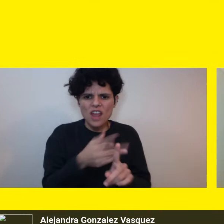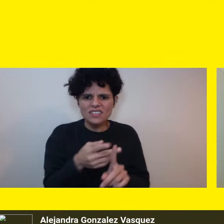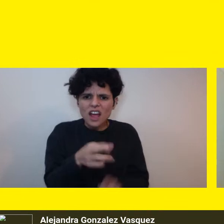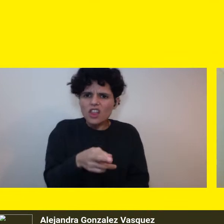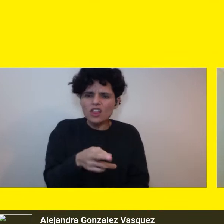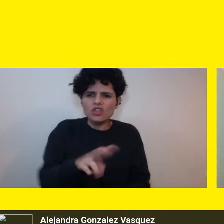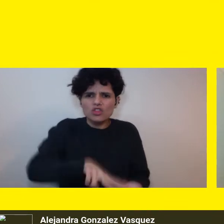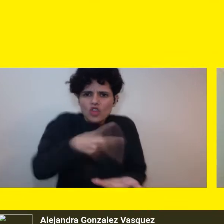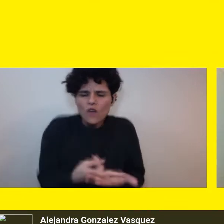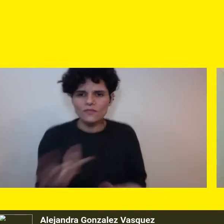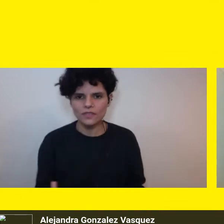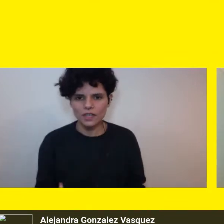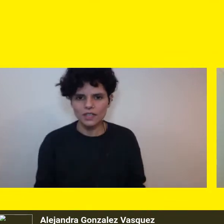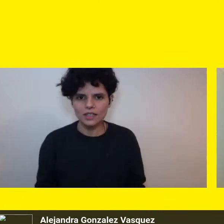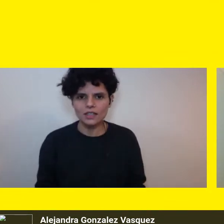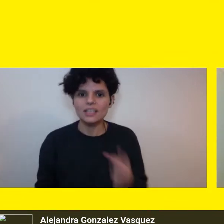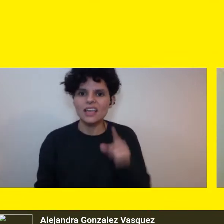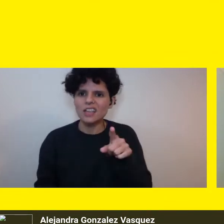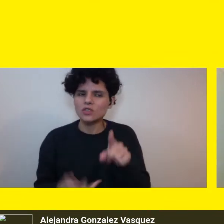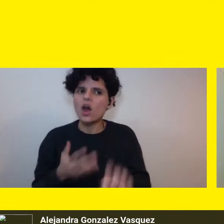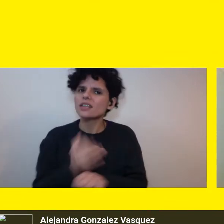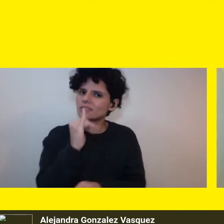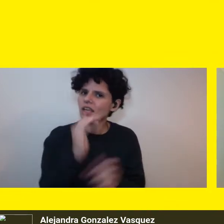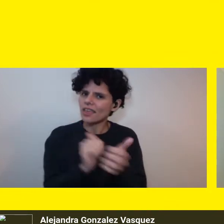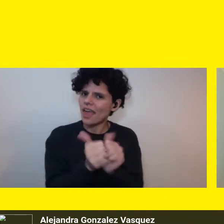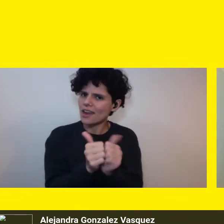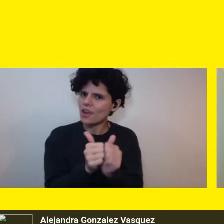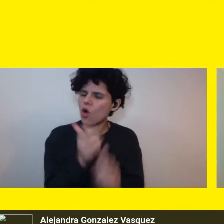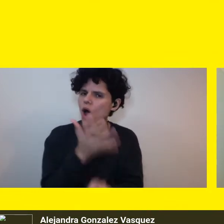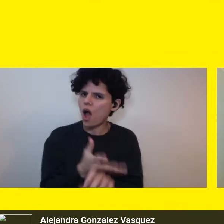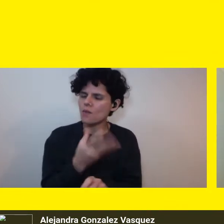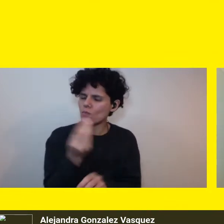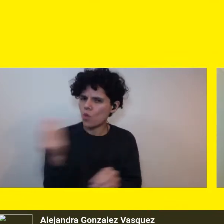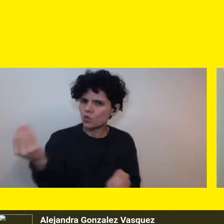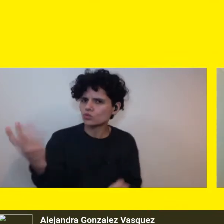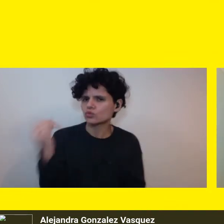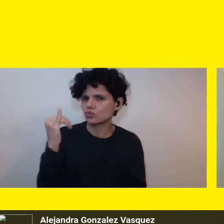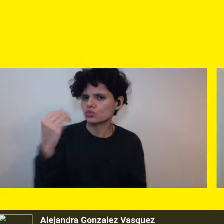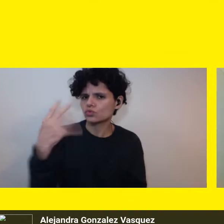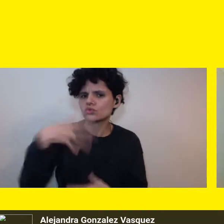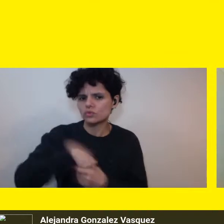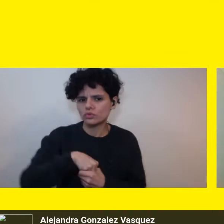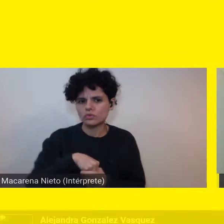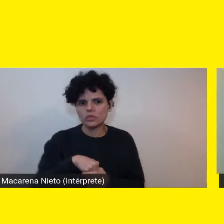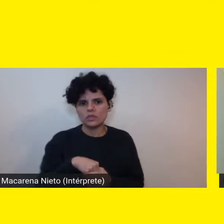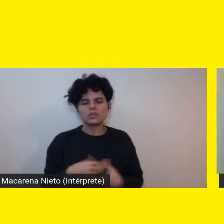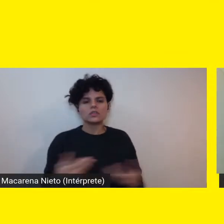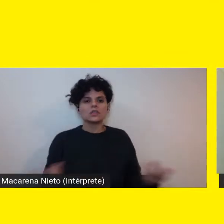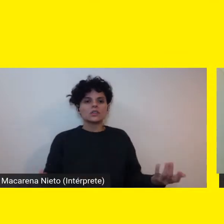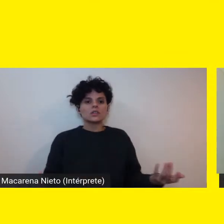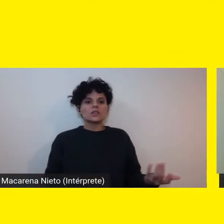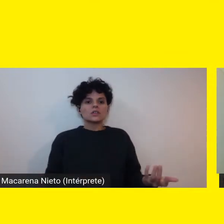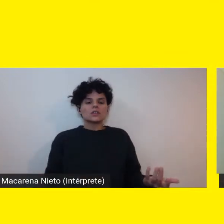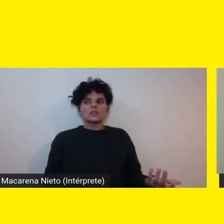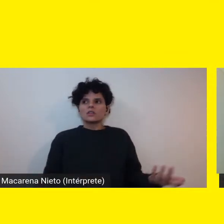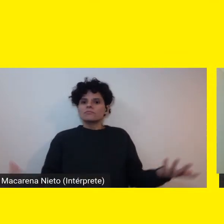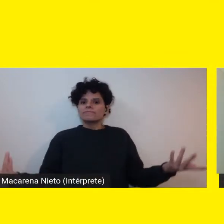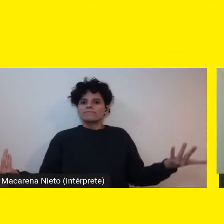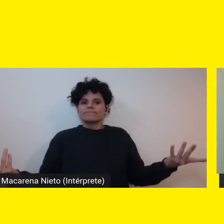y eso sí tiene mucho de género, ¿eh? Tiene mucho, mucho, mucho. O sea, hasta el día de hoy tú te encuentras con personas